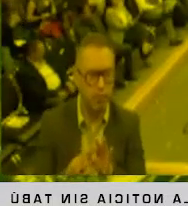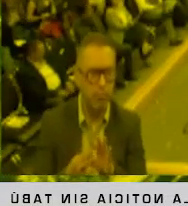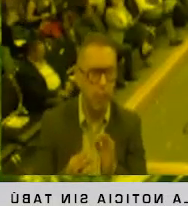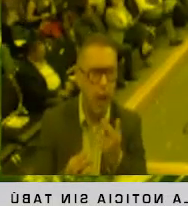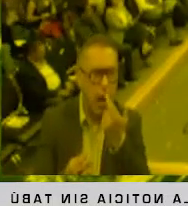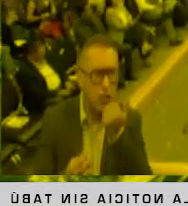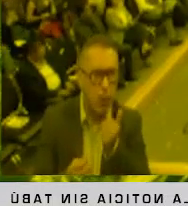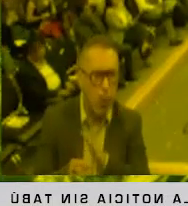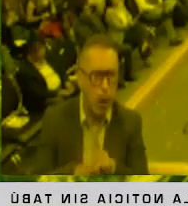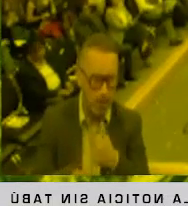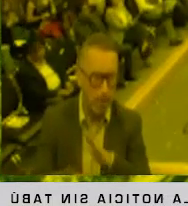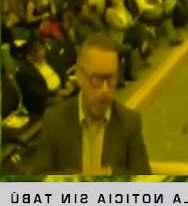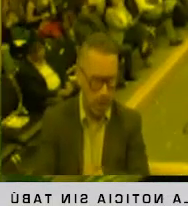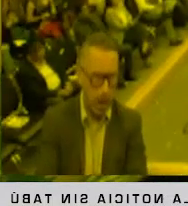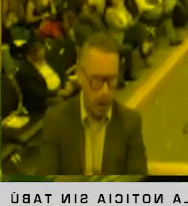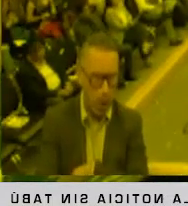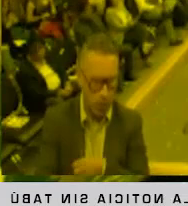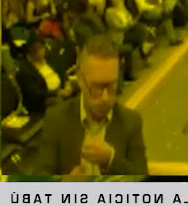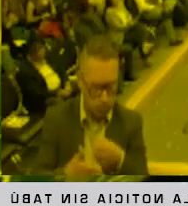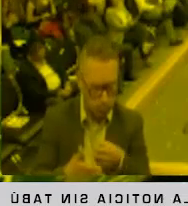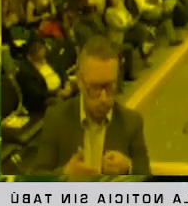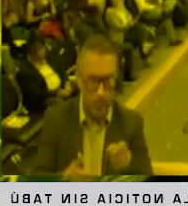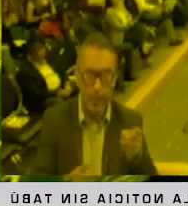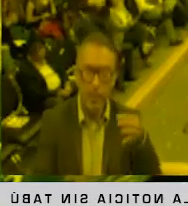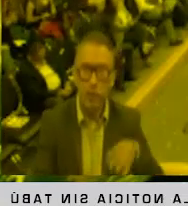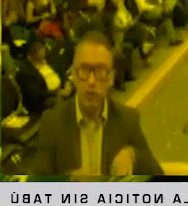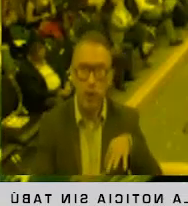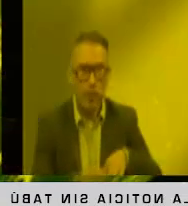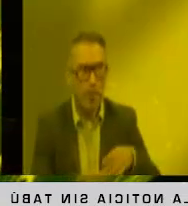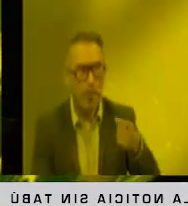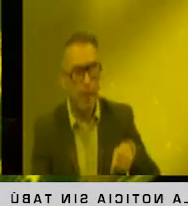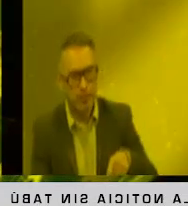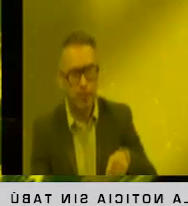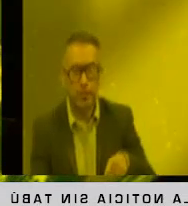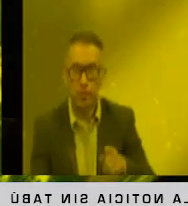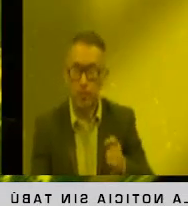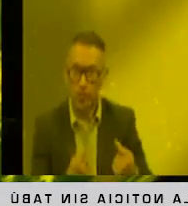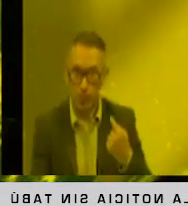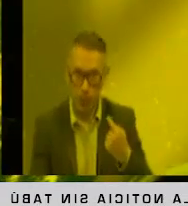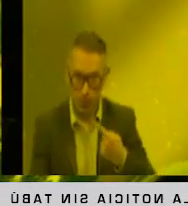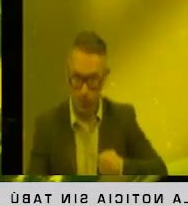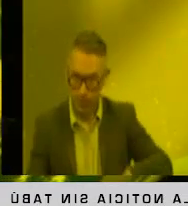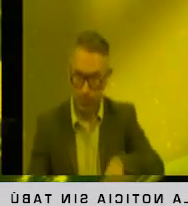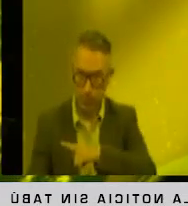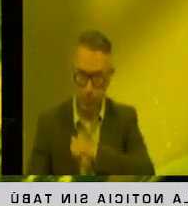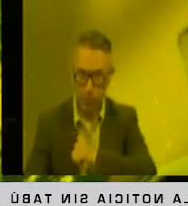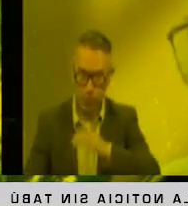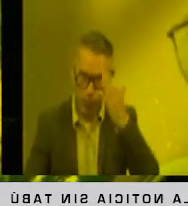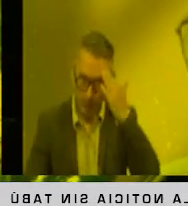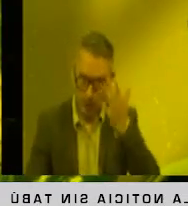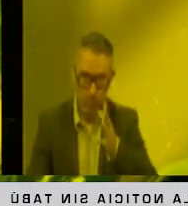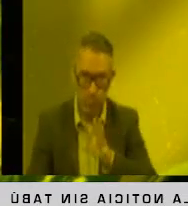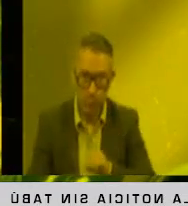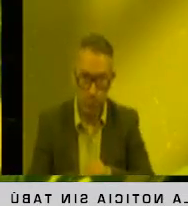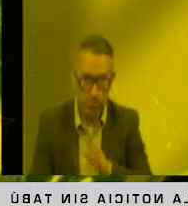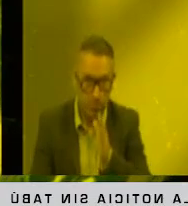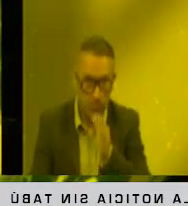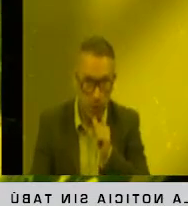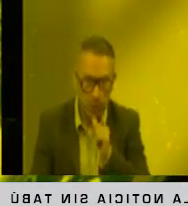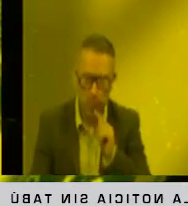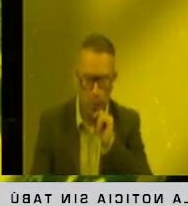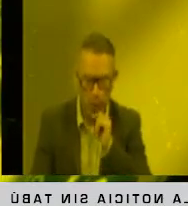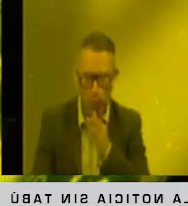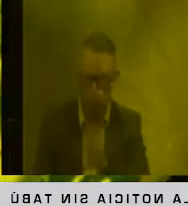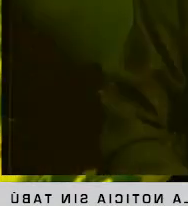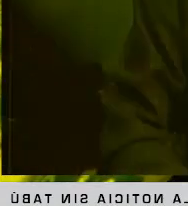venido trabajando en el instituto desde siempre por cierto presidenta me gustaría su respuesta a lo que dijo el presidente de la república